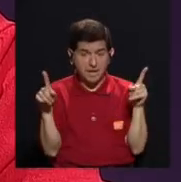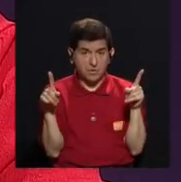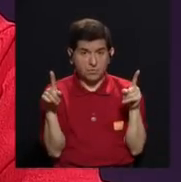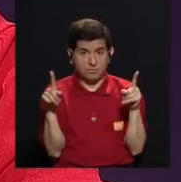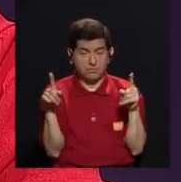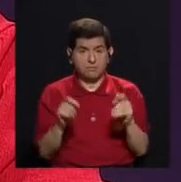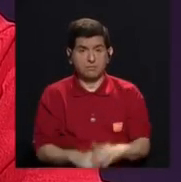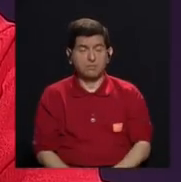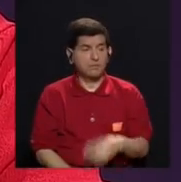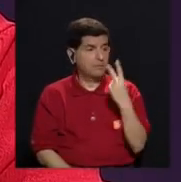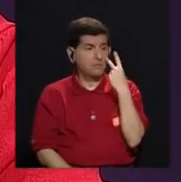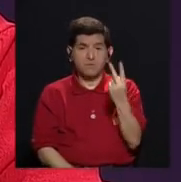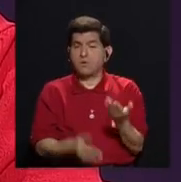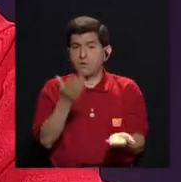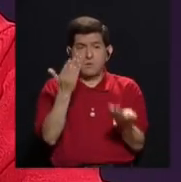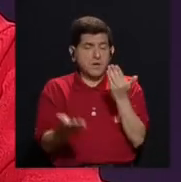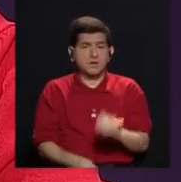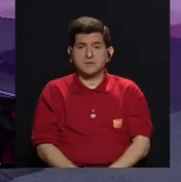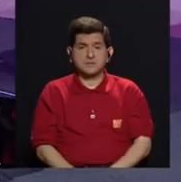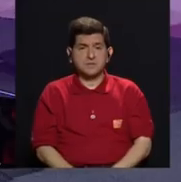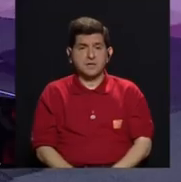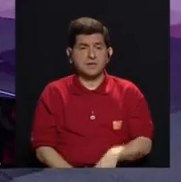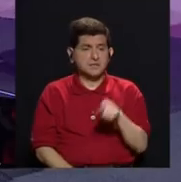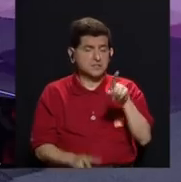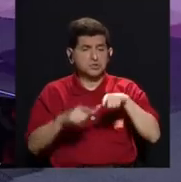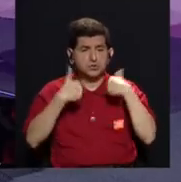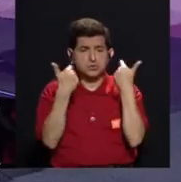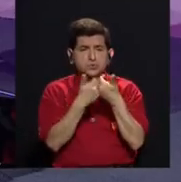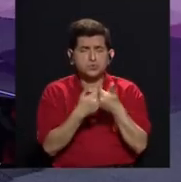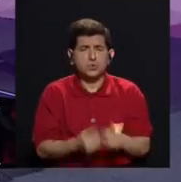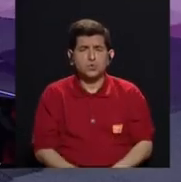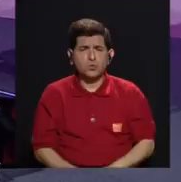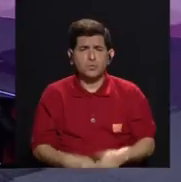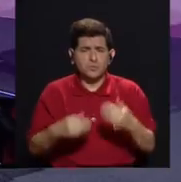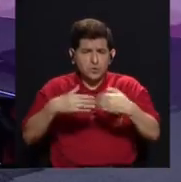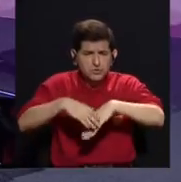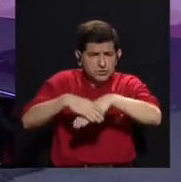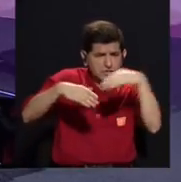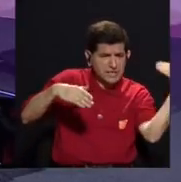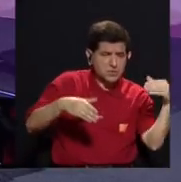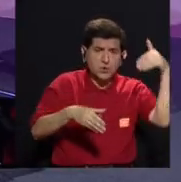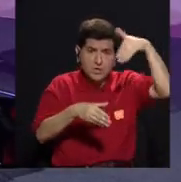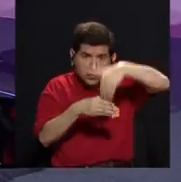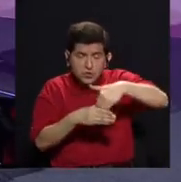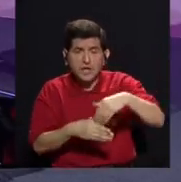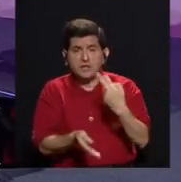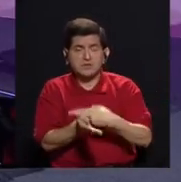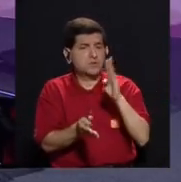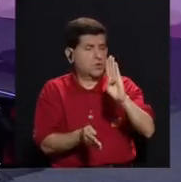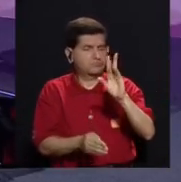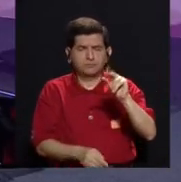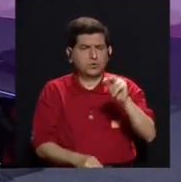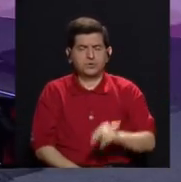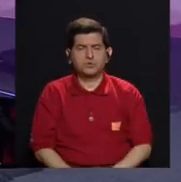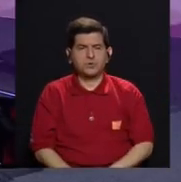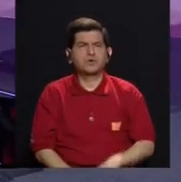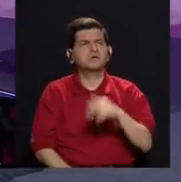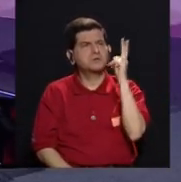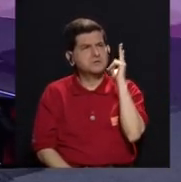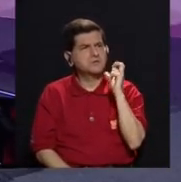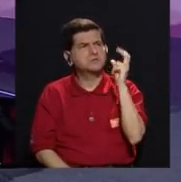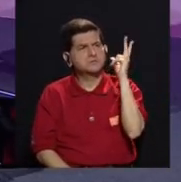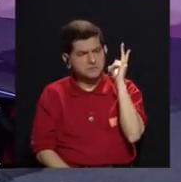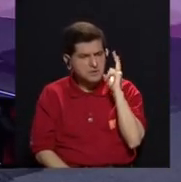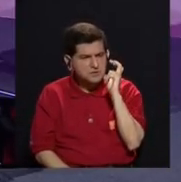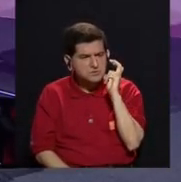nos vemos como una incursión de grupos marginados dentro de la bomba la bomba podríamos decir que se escucha